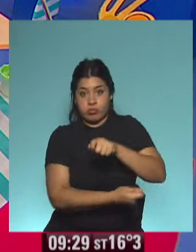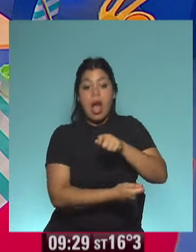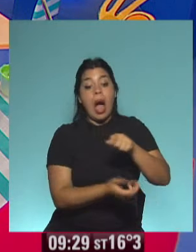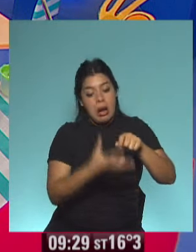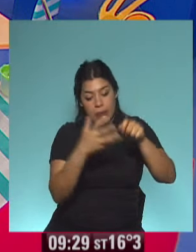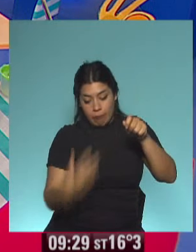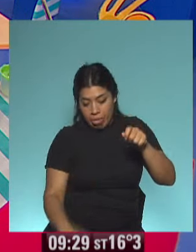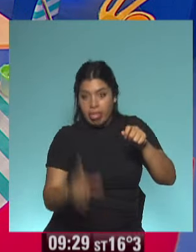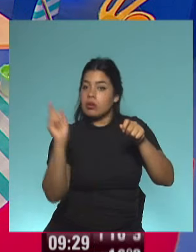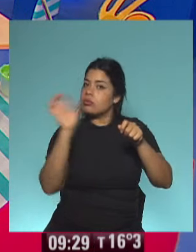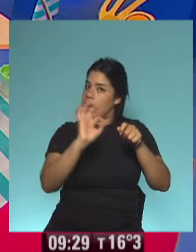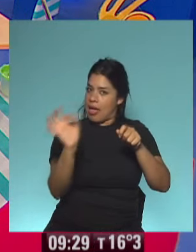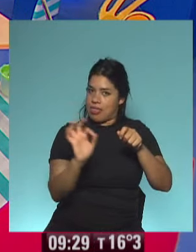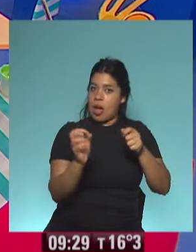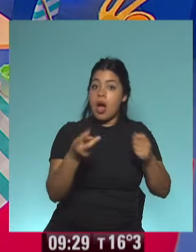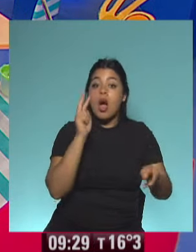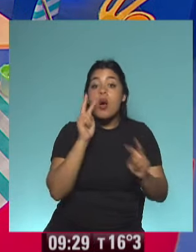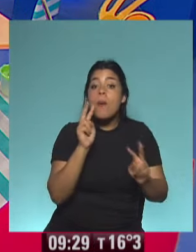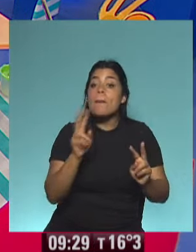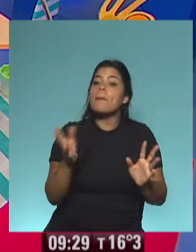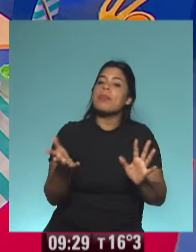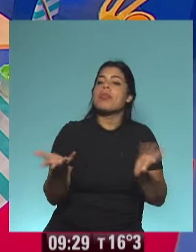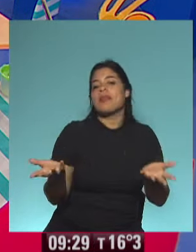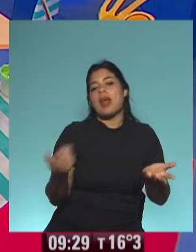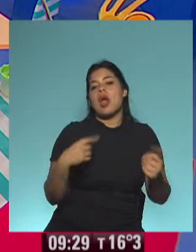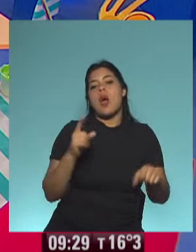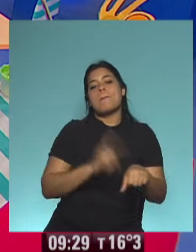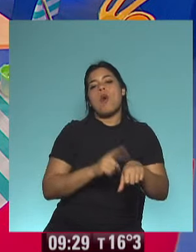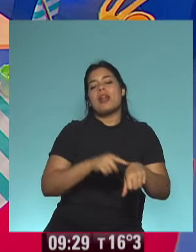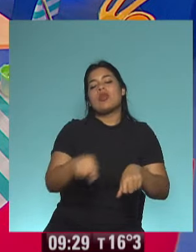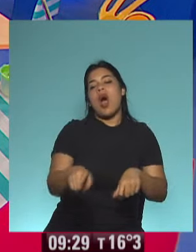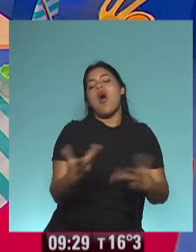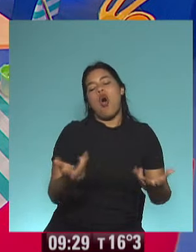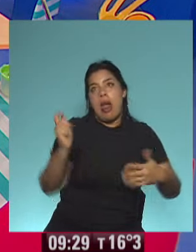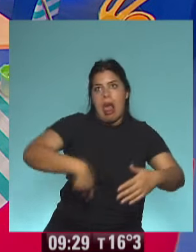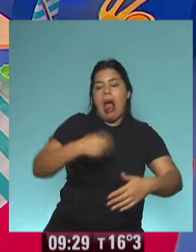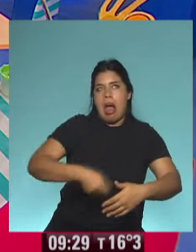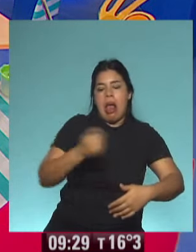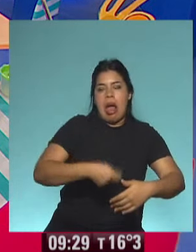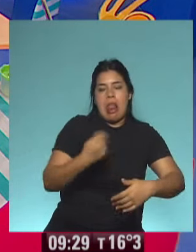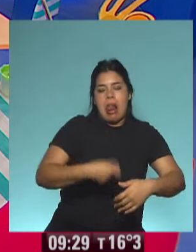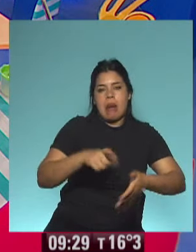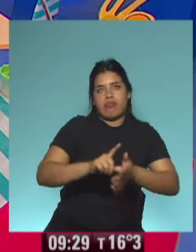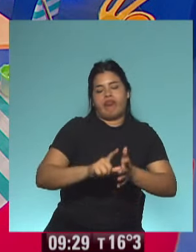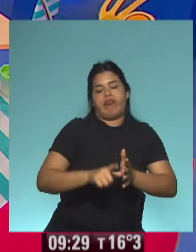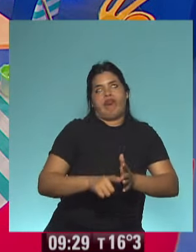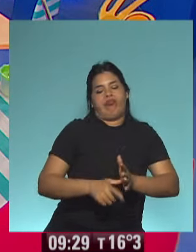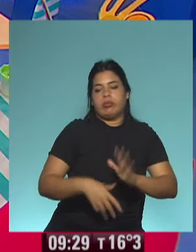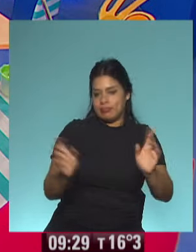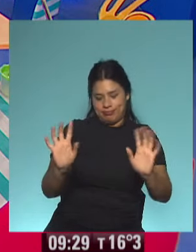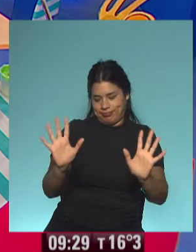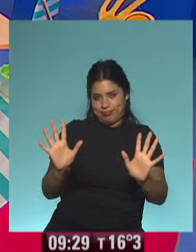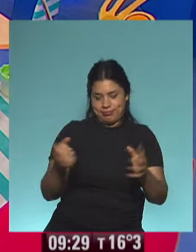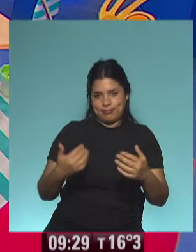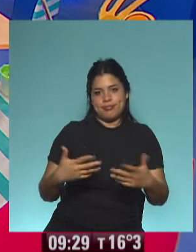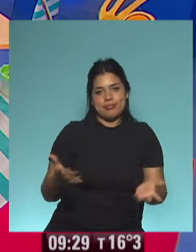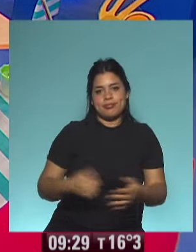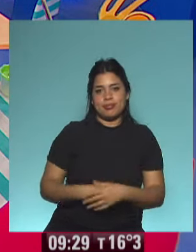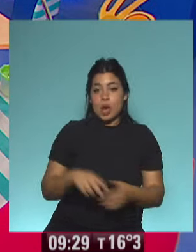todas las claras menos, a nieve. Ya se ve. Se ve no, no vamos a llegar a punto nieve porque tendríamos que estar un rato bastante largo. Muy bien. Mucha fuerza. Ya se ve